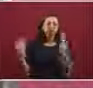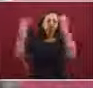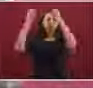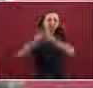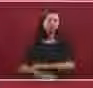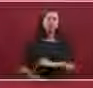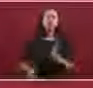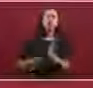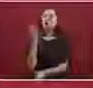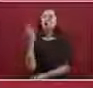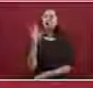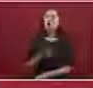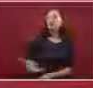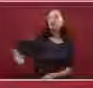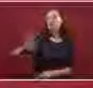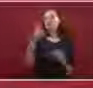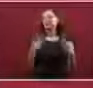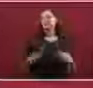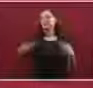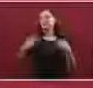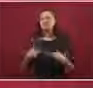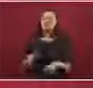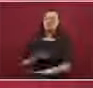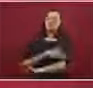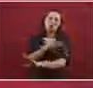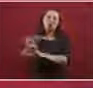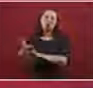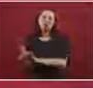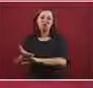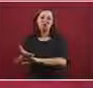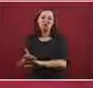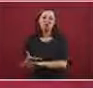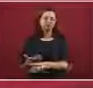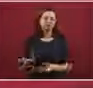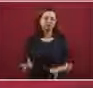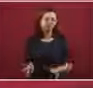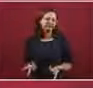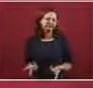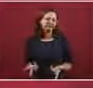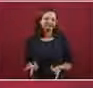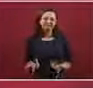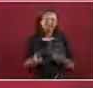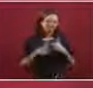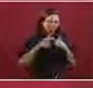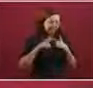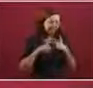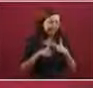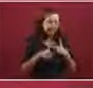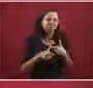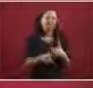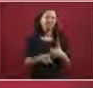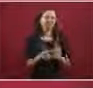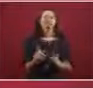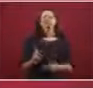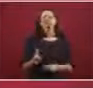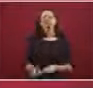democrático, y se establece el régimen antidemocrático y la